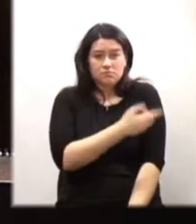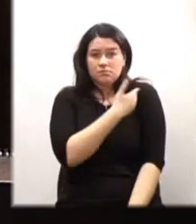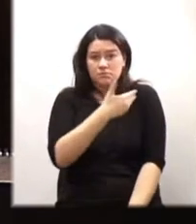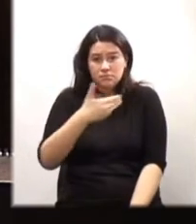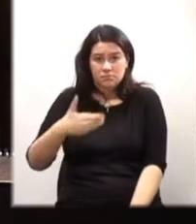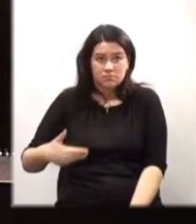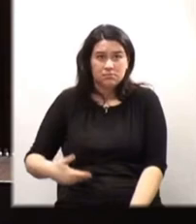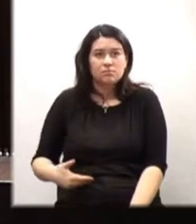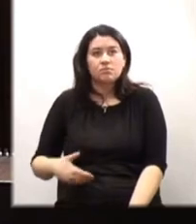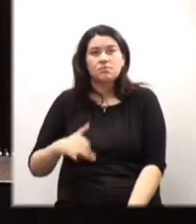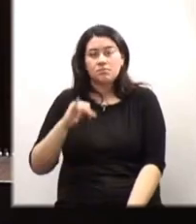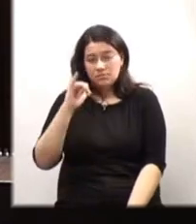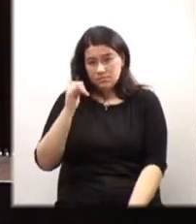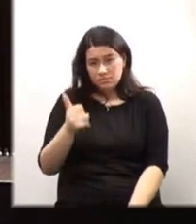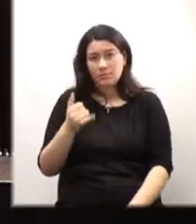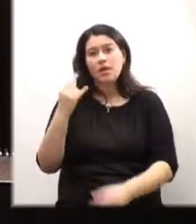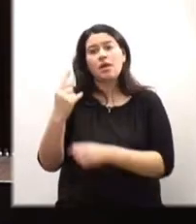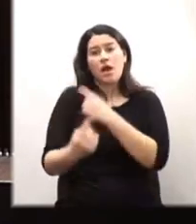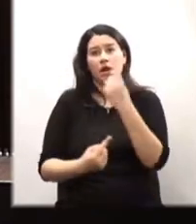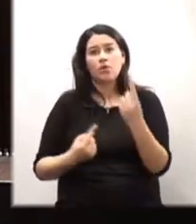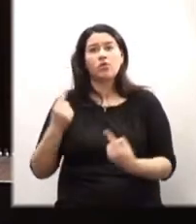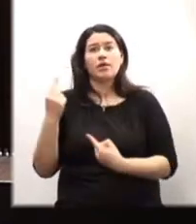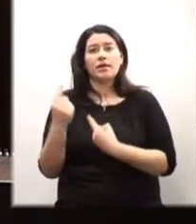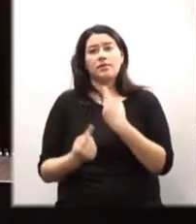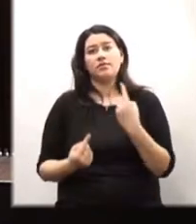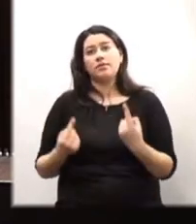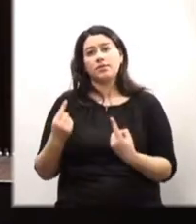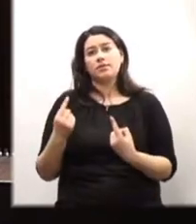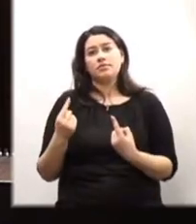manera levantaron algunas